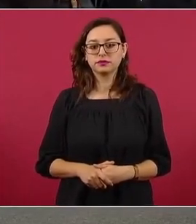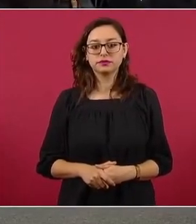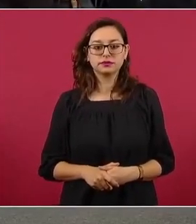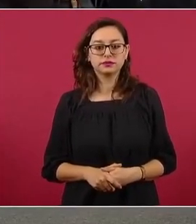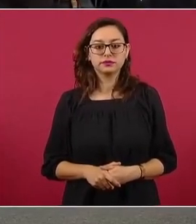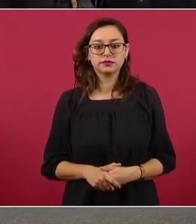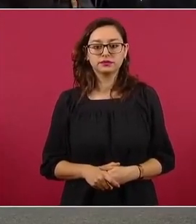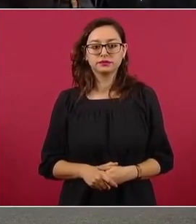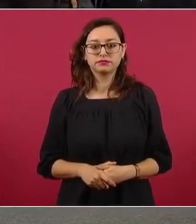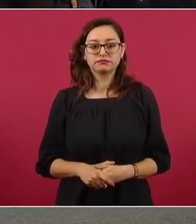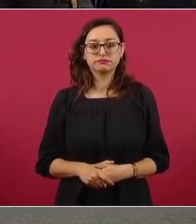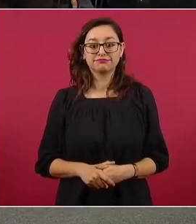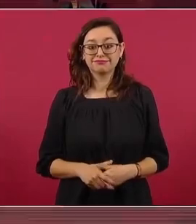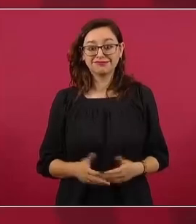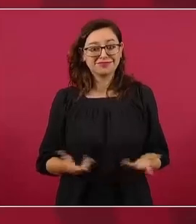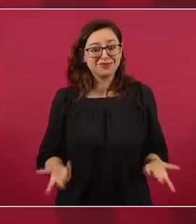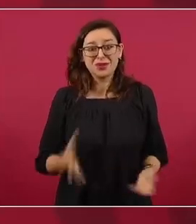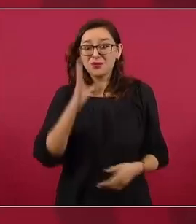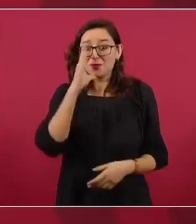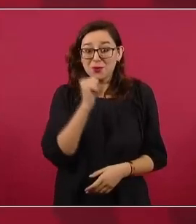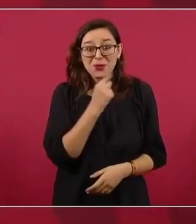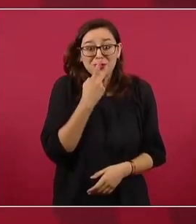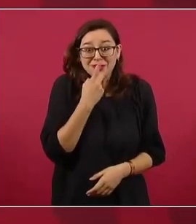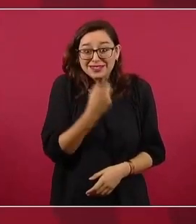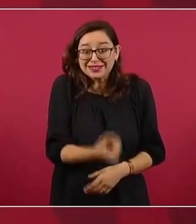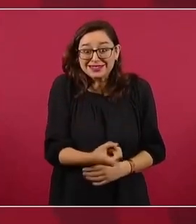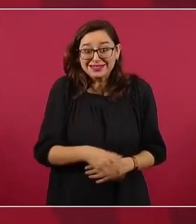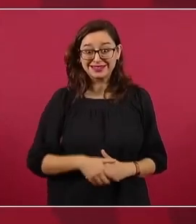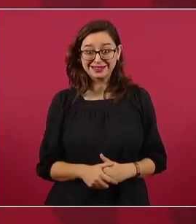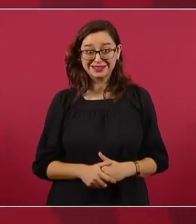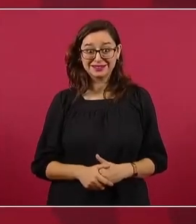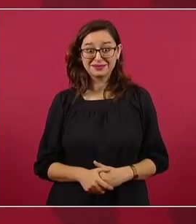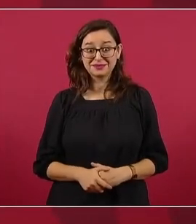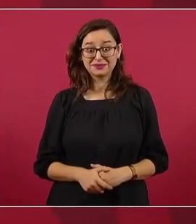PRI, Alejandro Moreno? Pues no podría decirle eso.